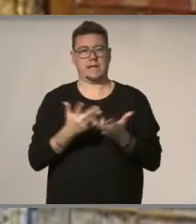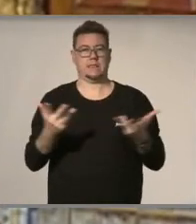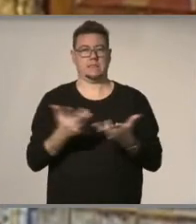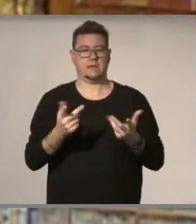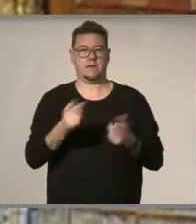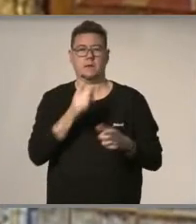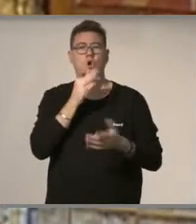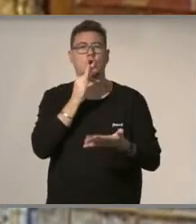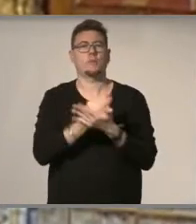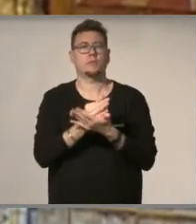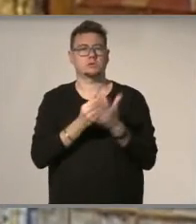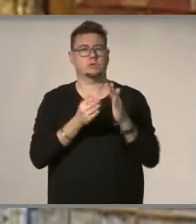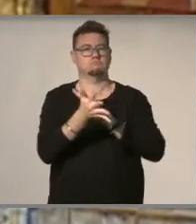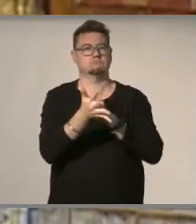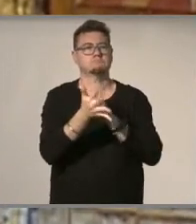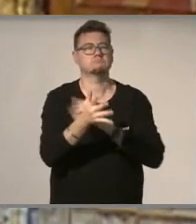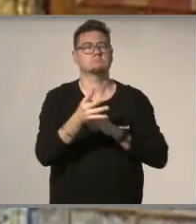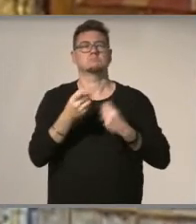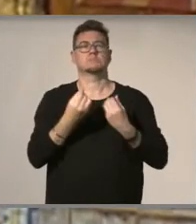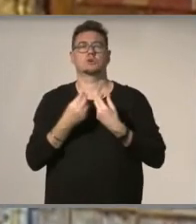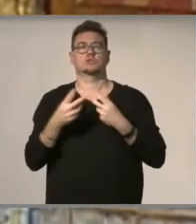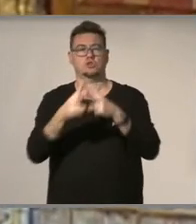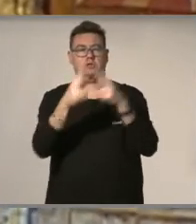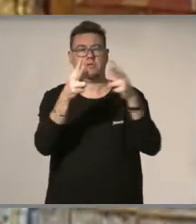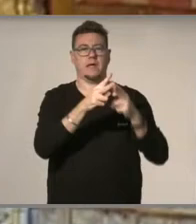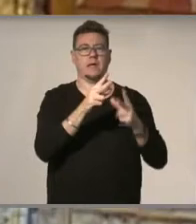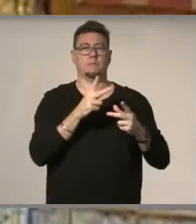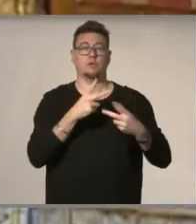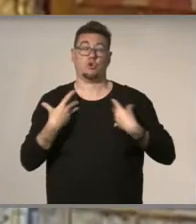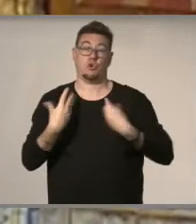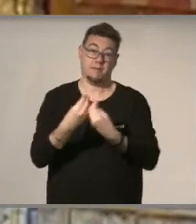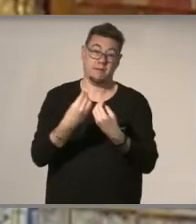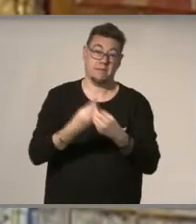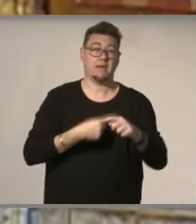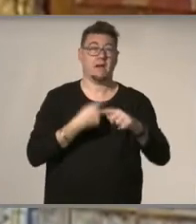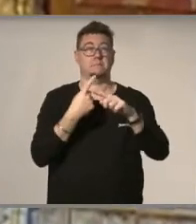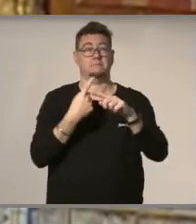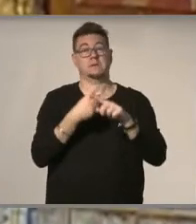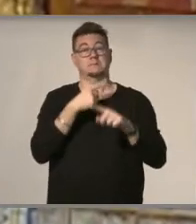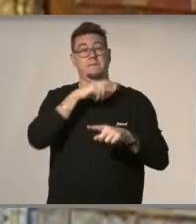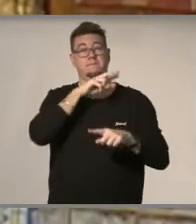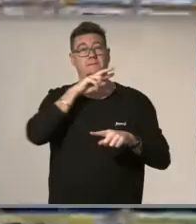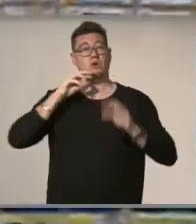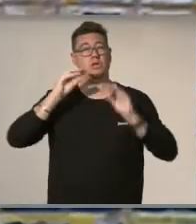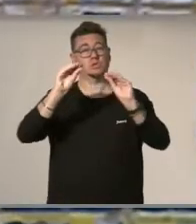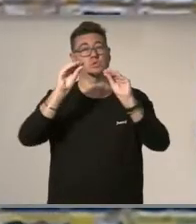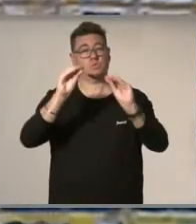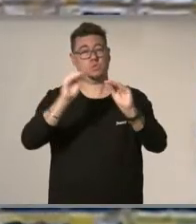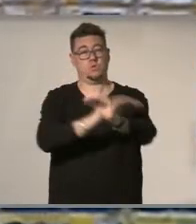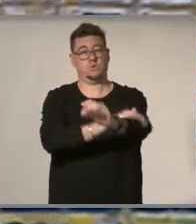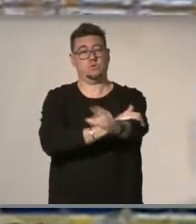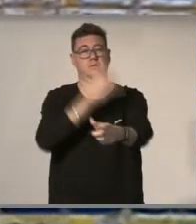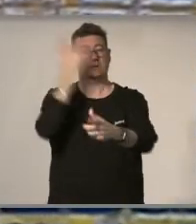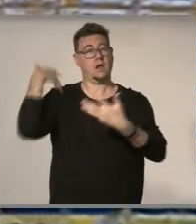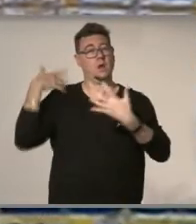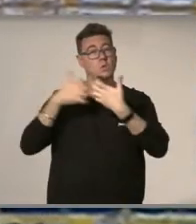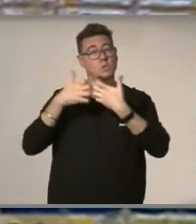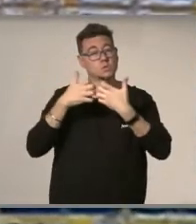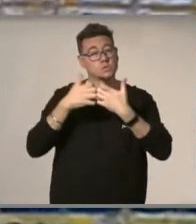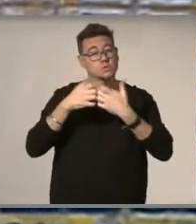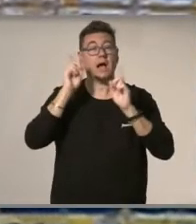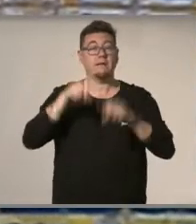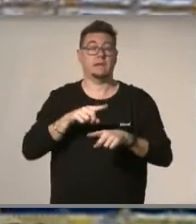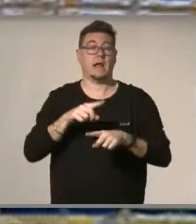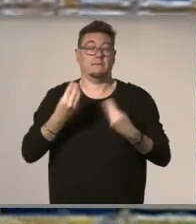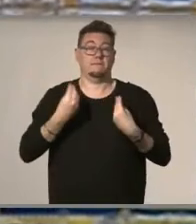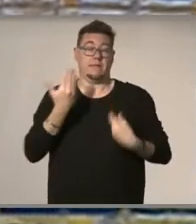con la sociedad, con la convivencia y, en definitiva, con esos valores por los que luchó y le costó su vida Manuel